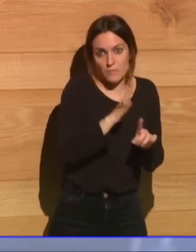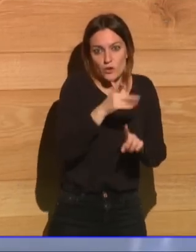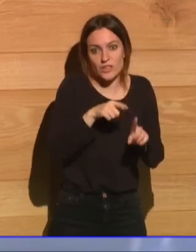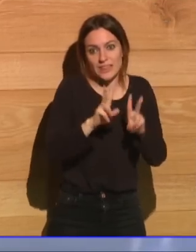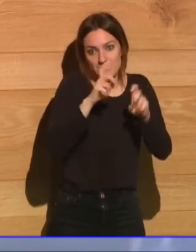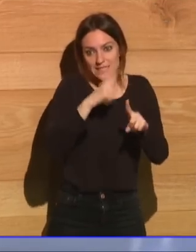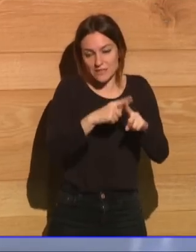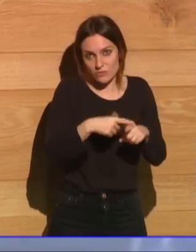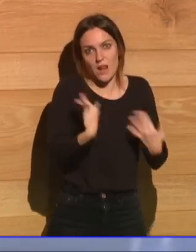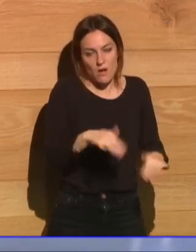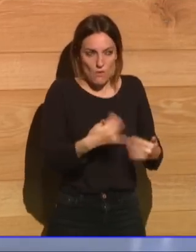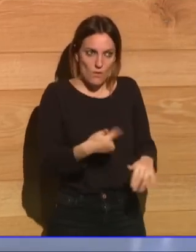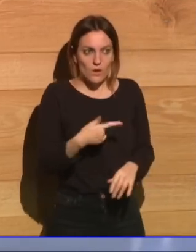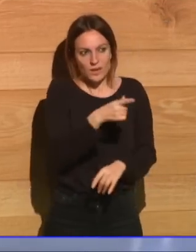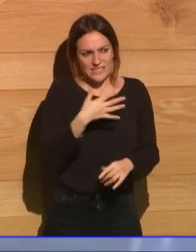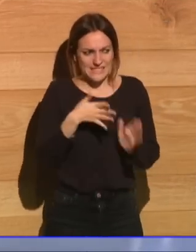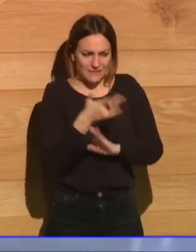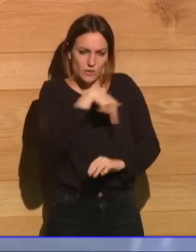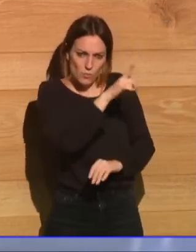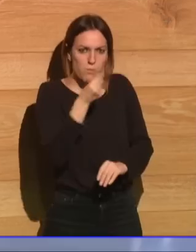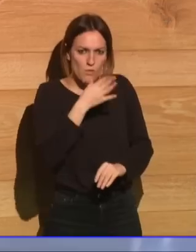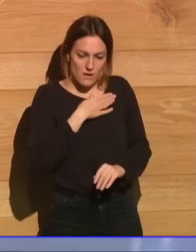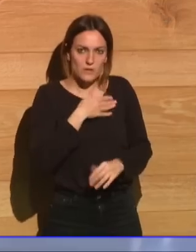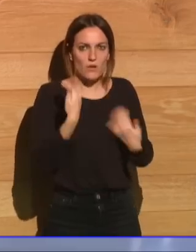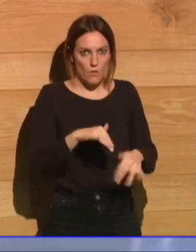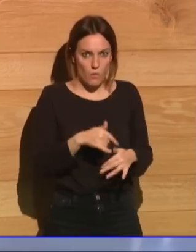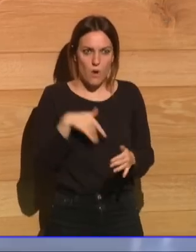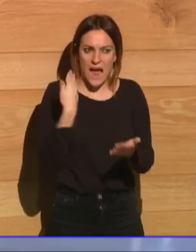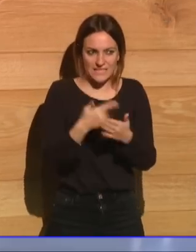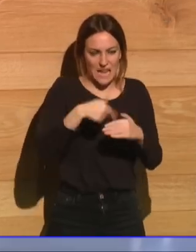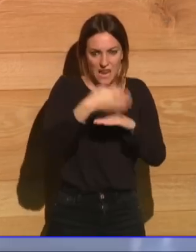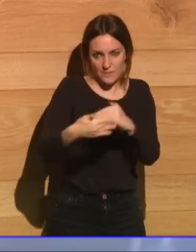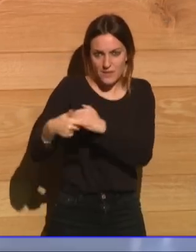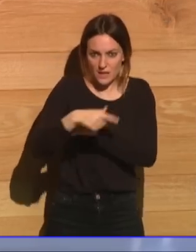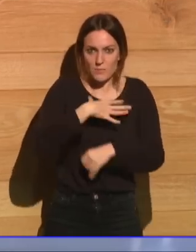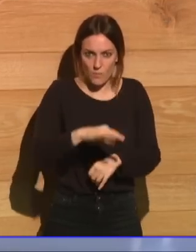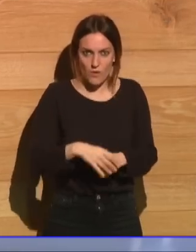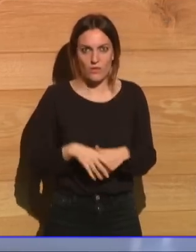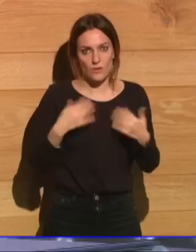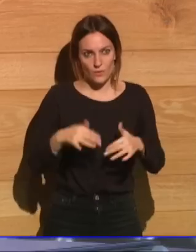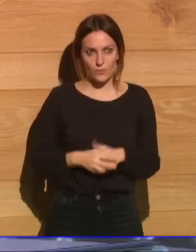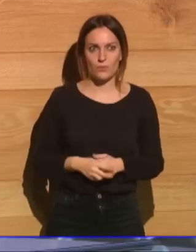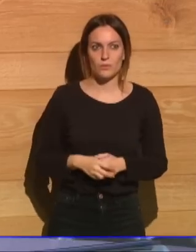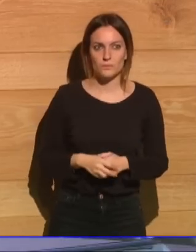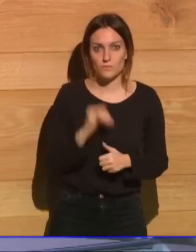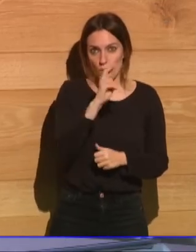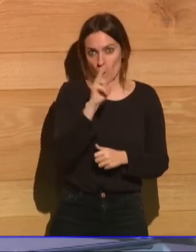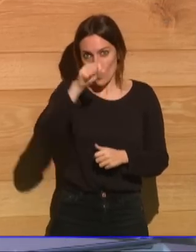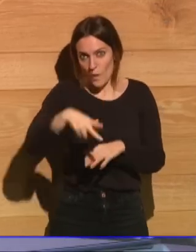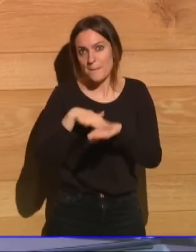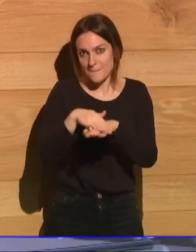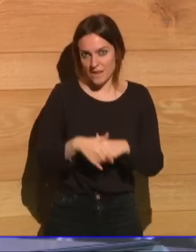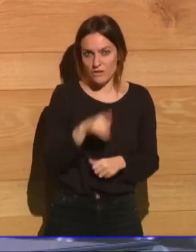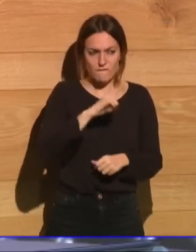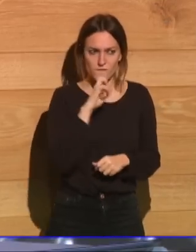corazón de verdad. Es que hasta ahí Tienes llega, un ¿eh? corazón. Es que llega hasta ahí. Llega hasta ahí. Llega hasta ahí. Maravilloso, Juan. Juan, perdona. Juan, haz